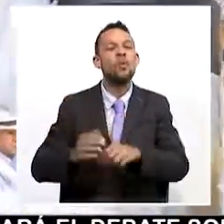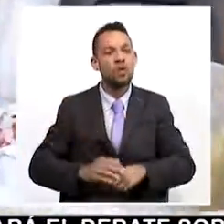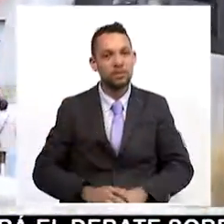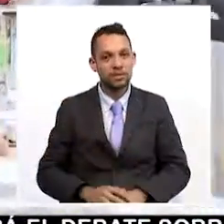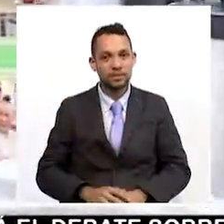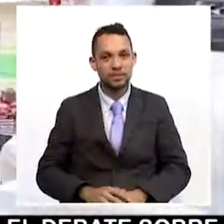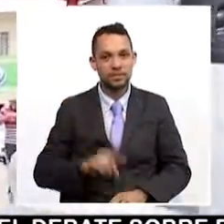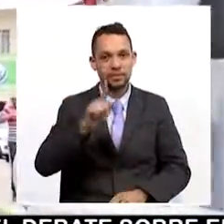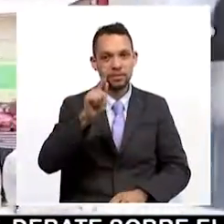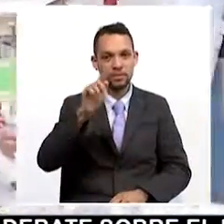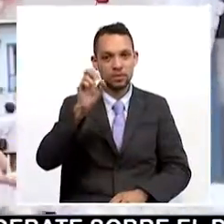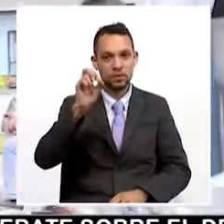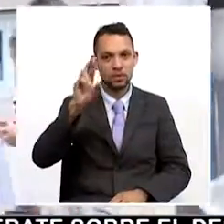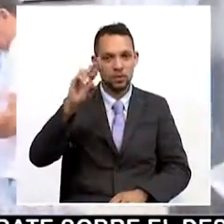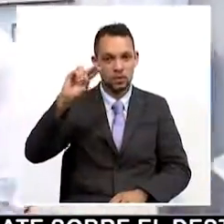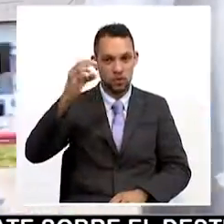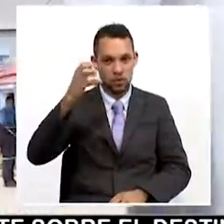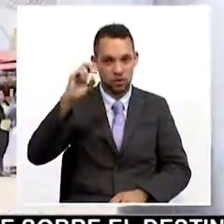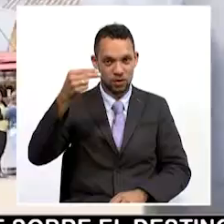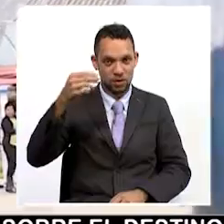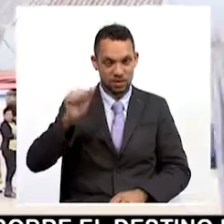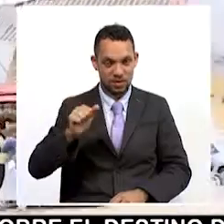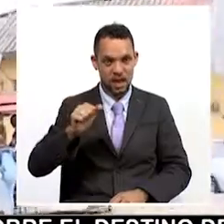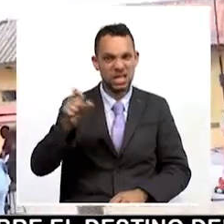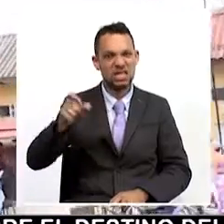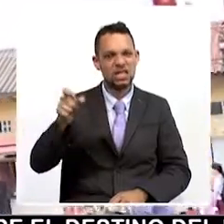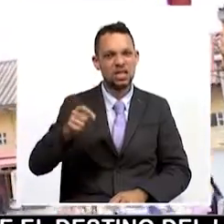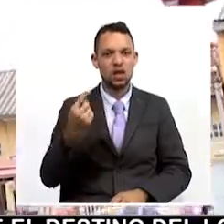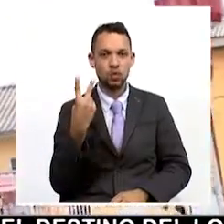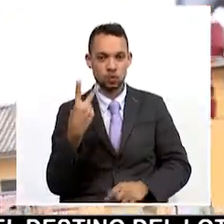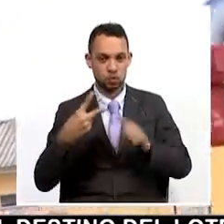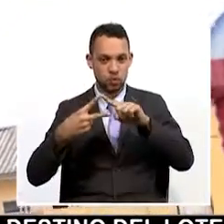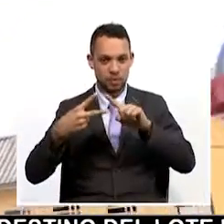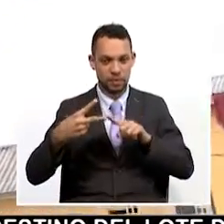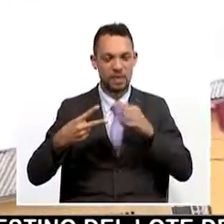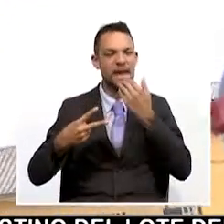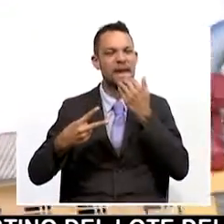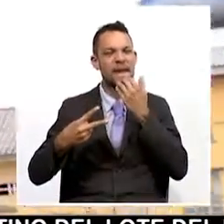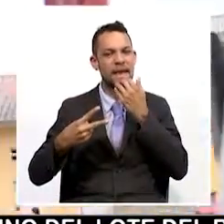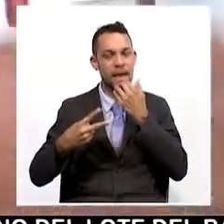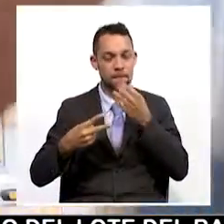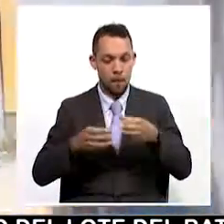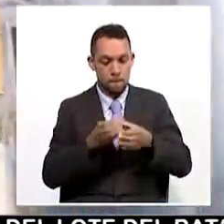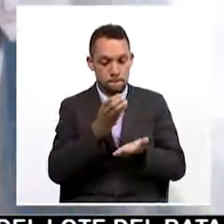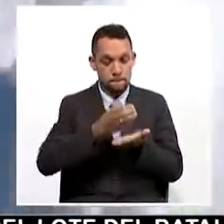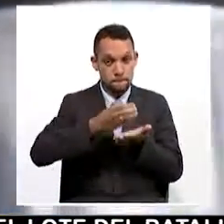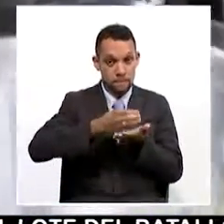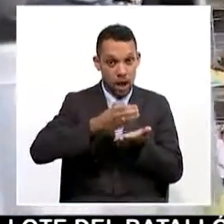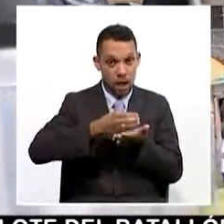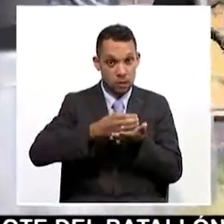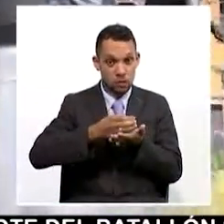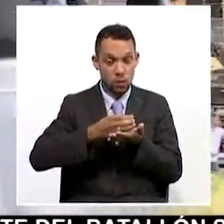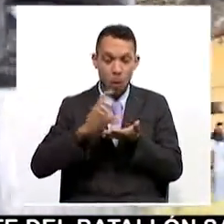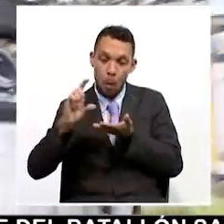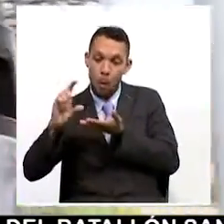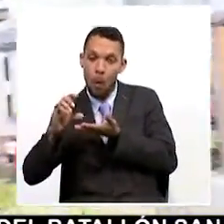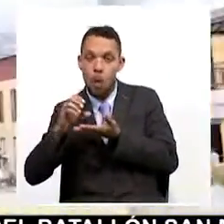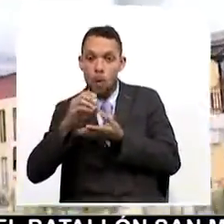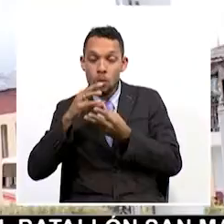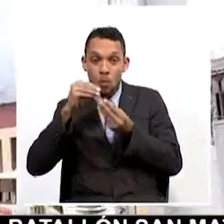La forcha se prepara así. Hay dos tipos de preparación de forcha. Por ejemplo, está en vaso y, por ejemplo, está en bolsa.